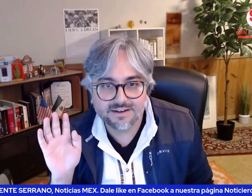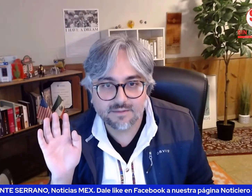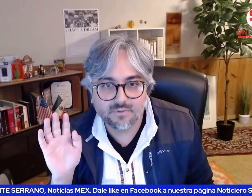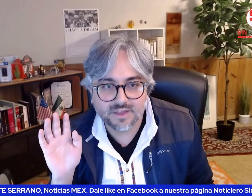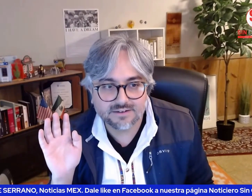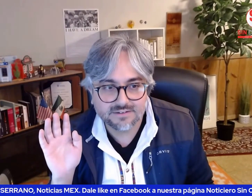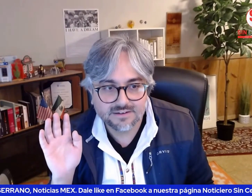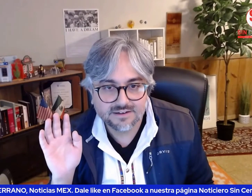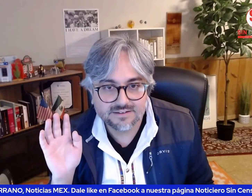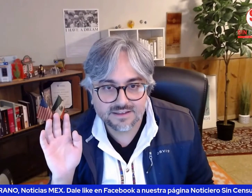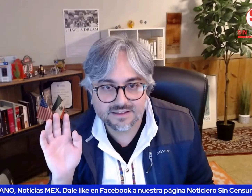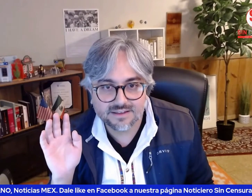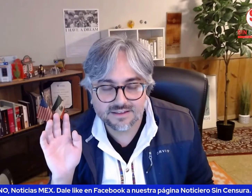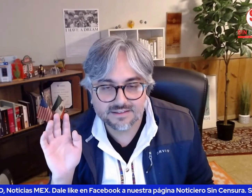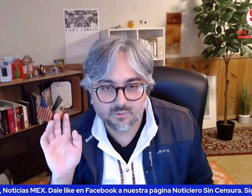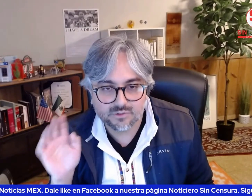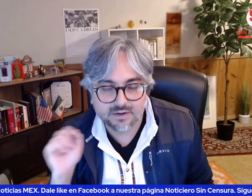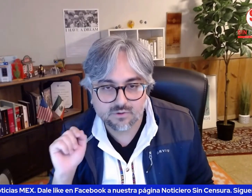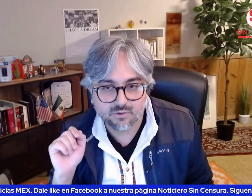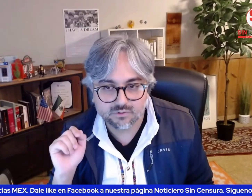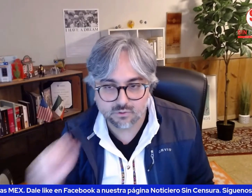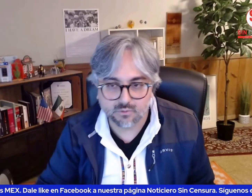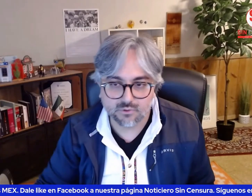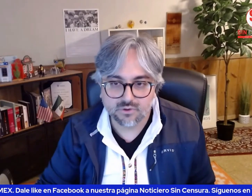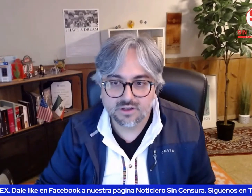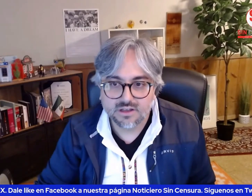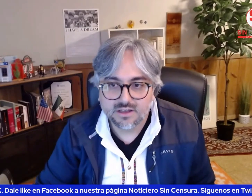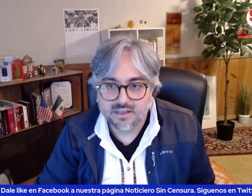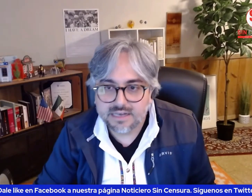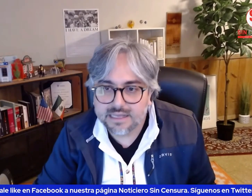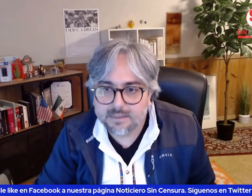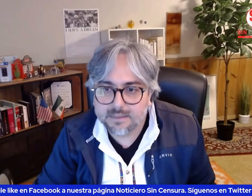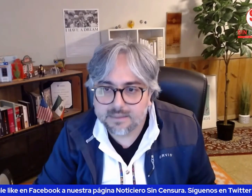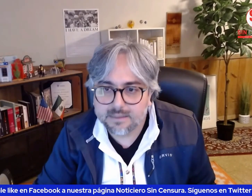hay que salir a votar y hay que demostrarlo con nuestro voto. Le pido al equipo